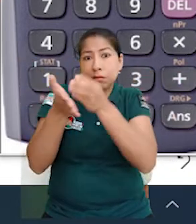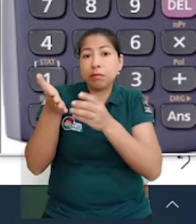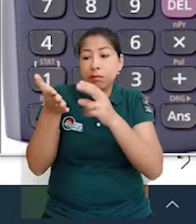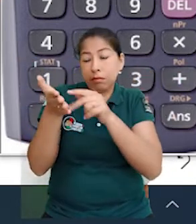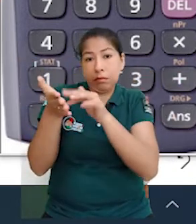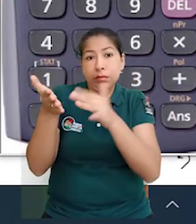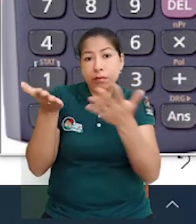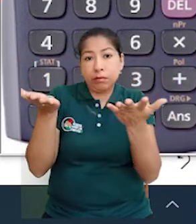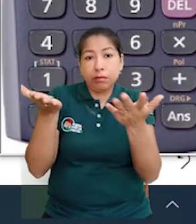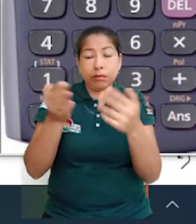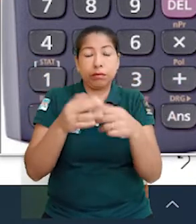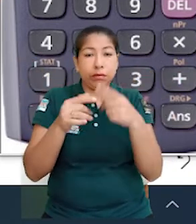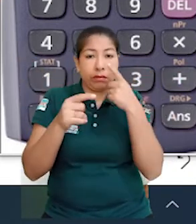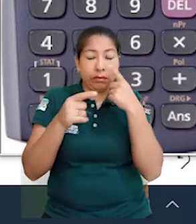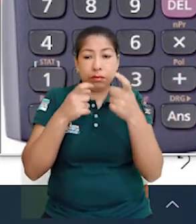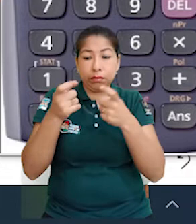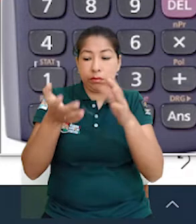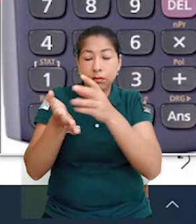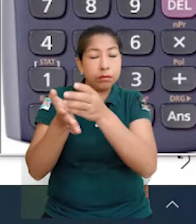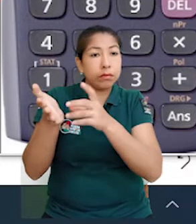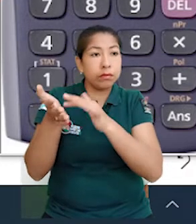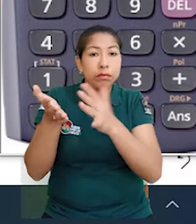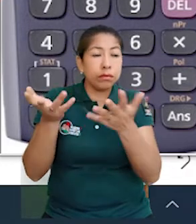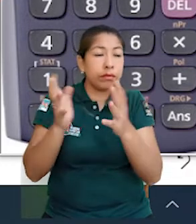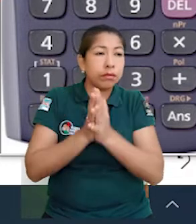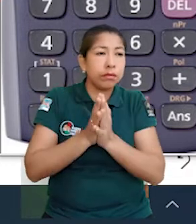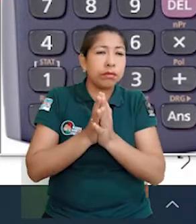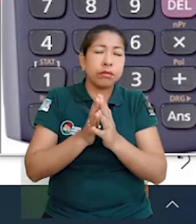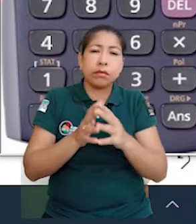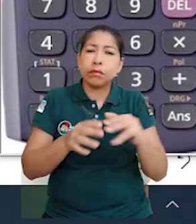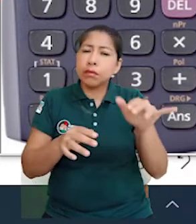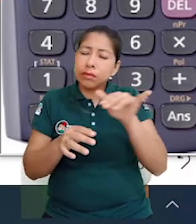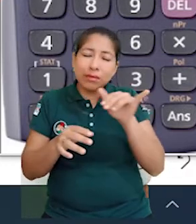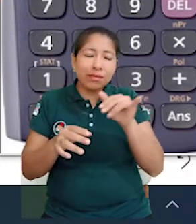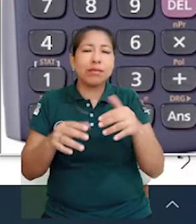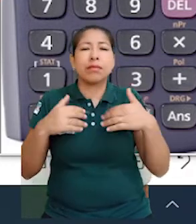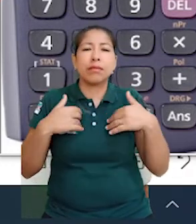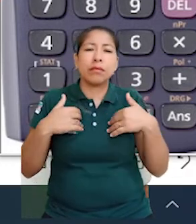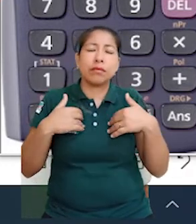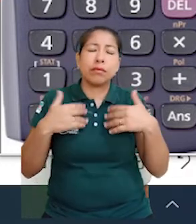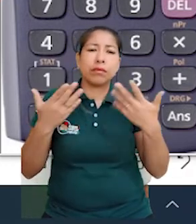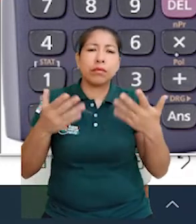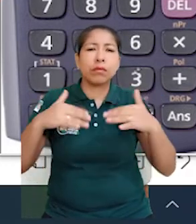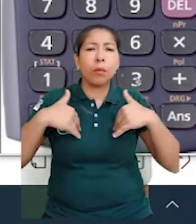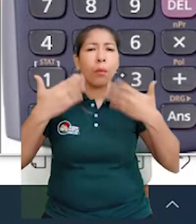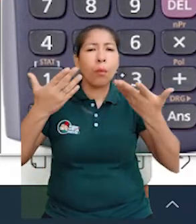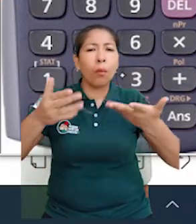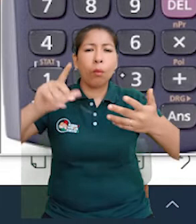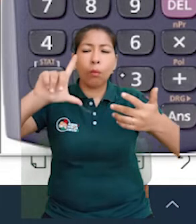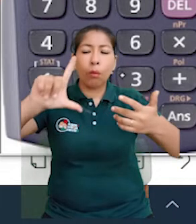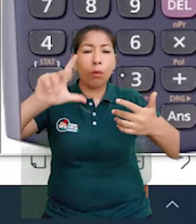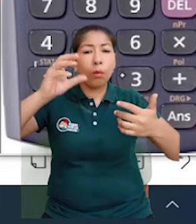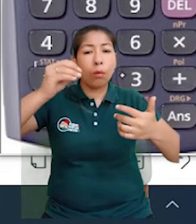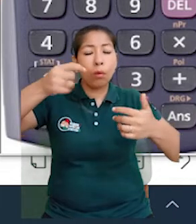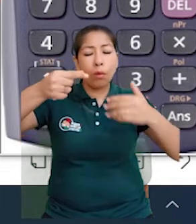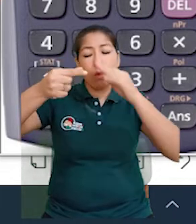el signo de la base de un logaritmo en específico. Lo mismo pasa cuando colocamos el logaritmo en una base negativa.